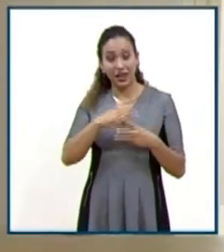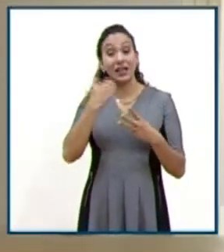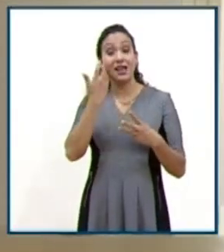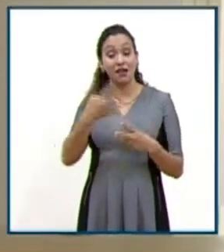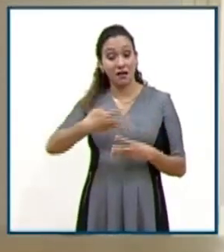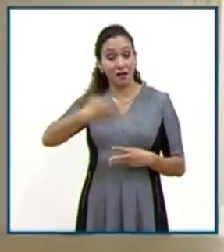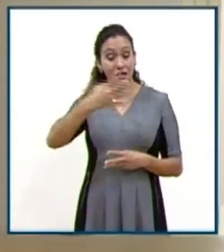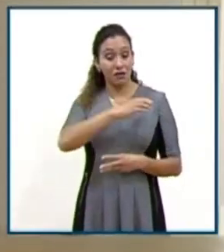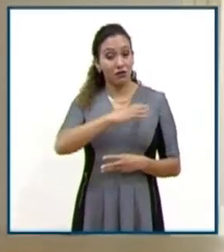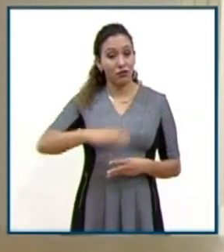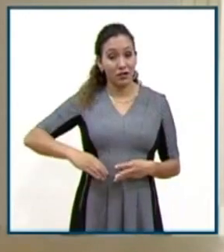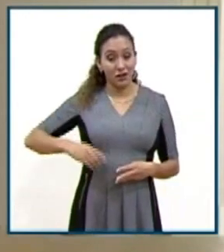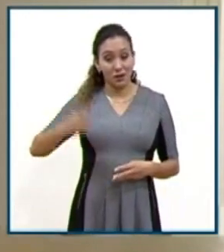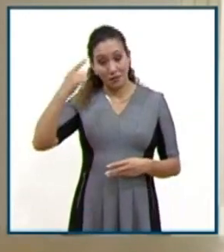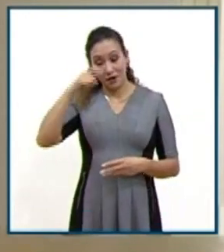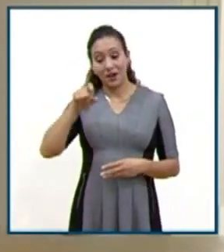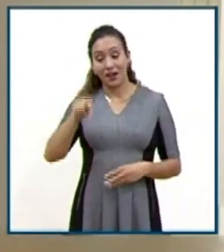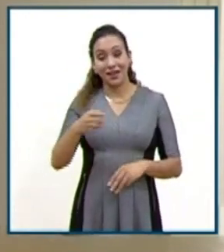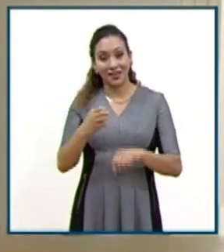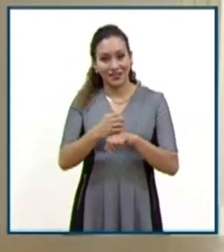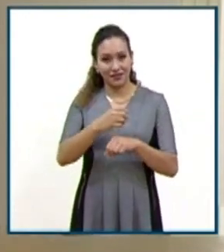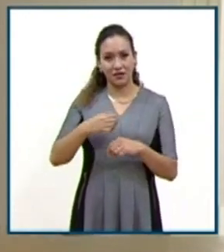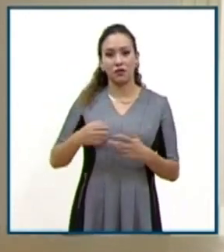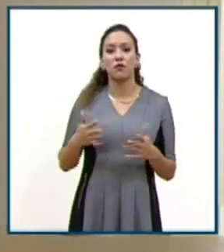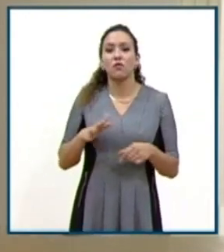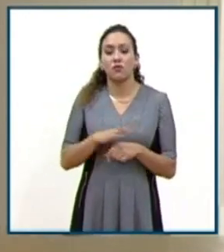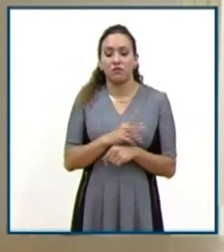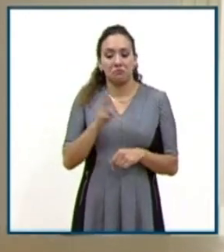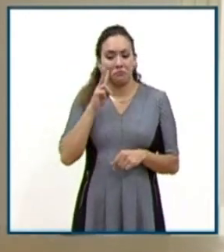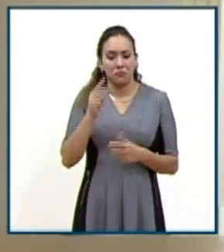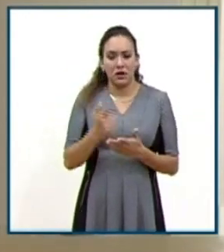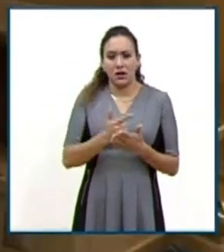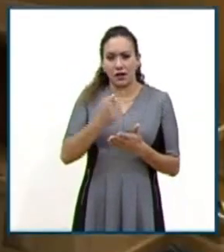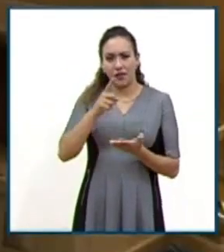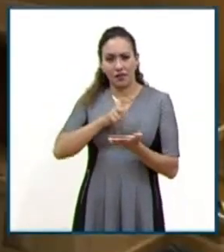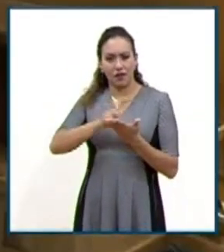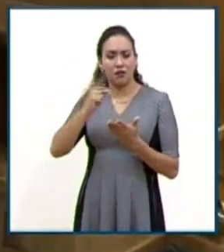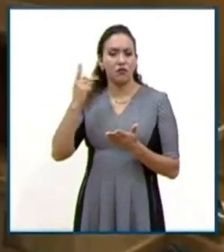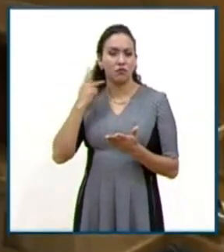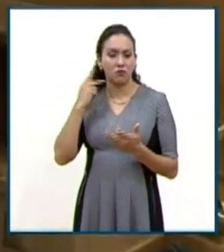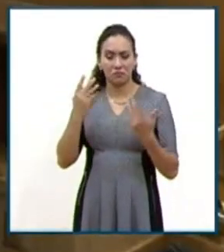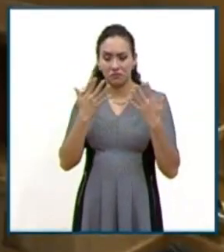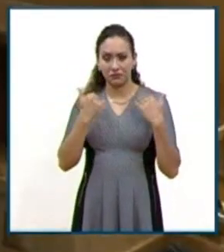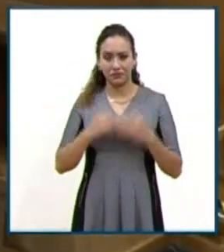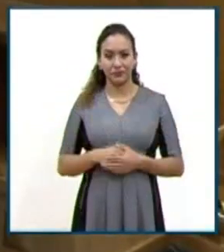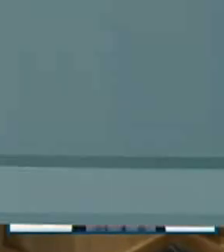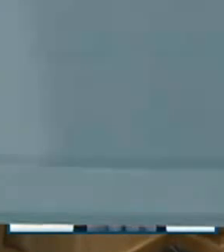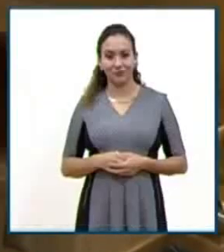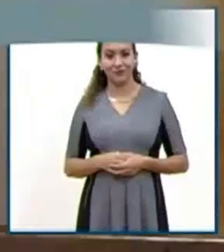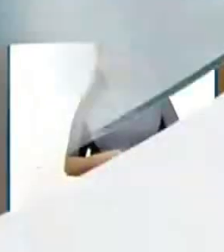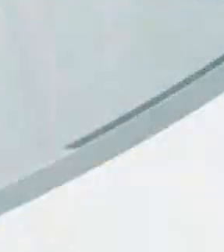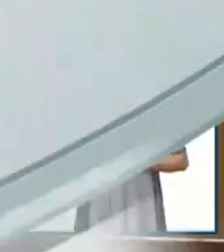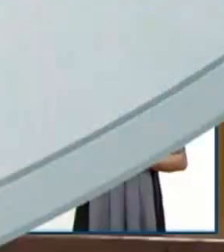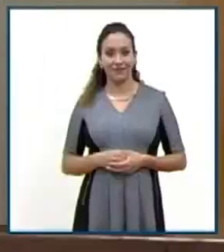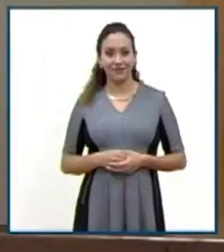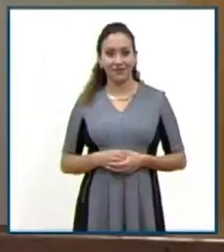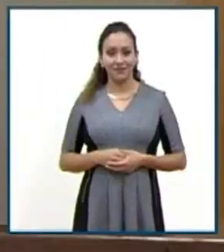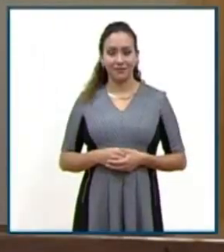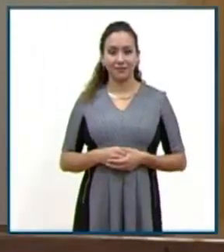cabo la verificación de la paridad, sin embargo, la parte actora no controvierte de manera frontal las consideraciones que sustentan el acuerdo